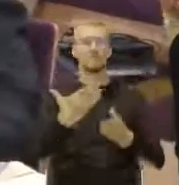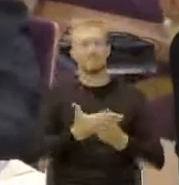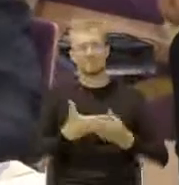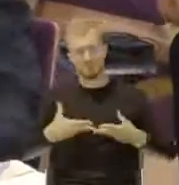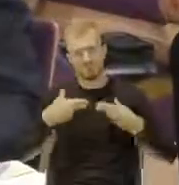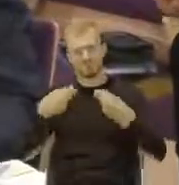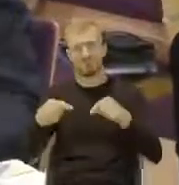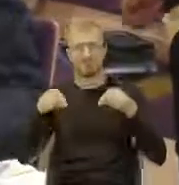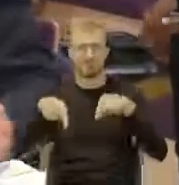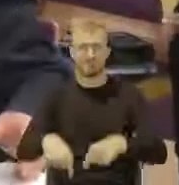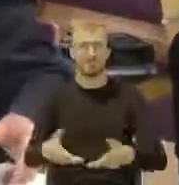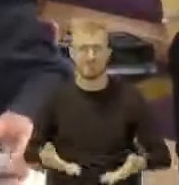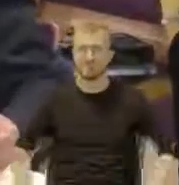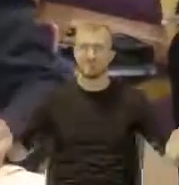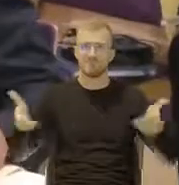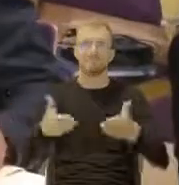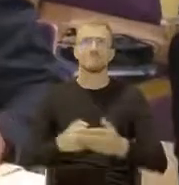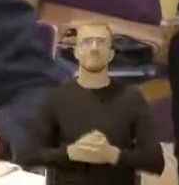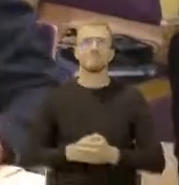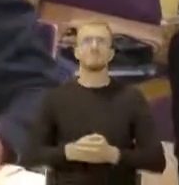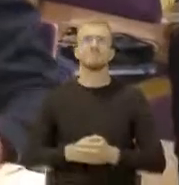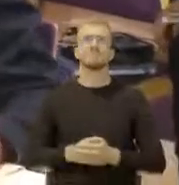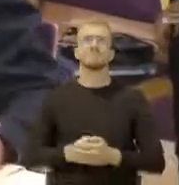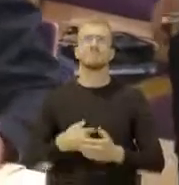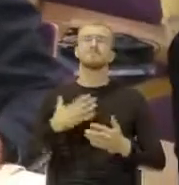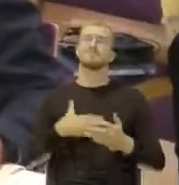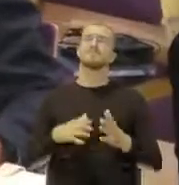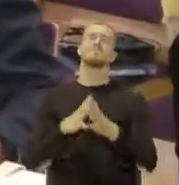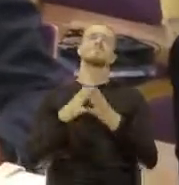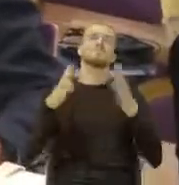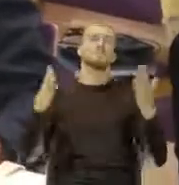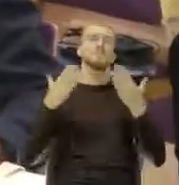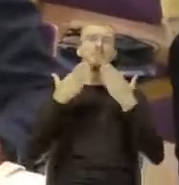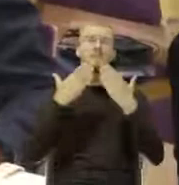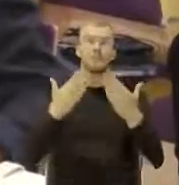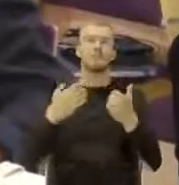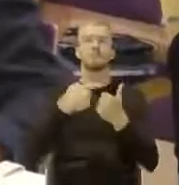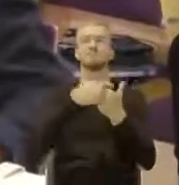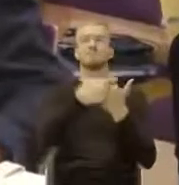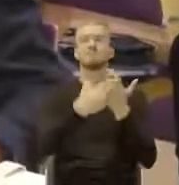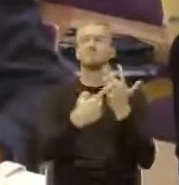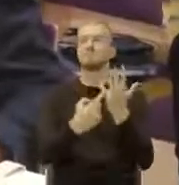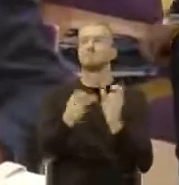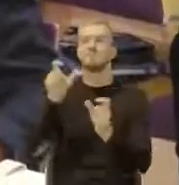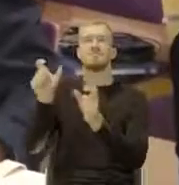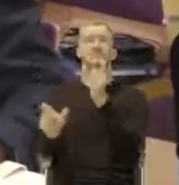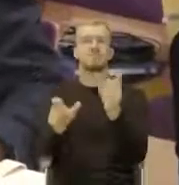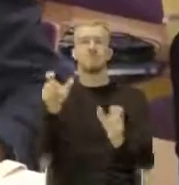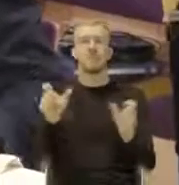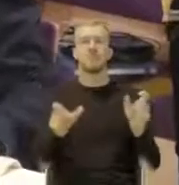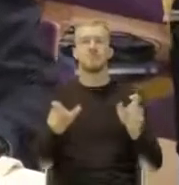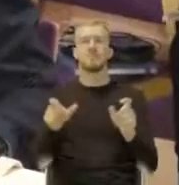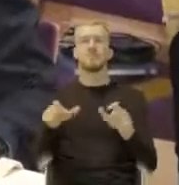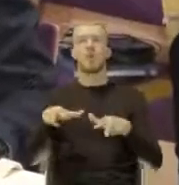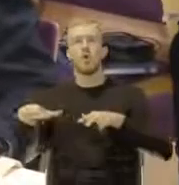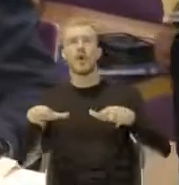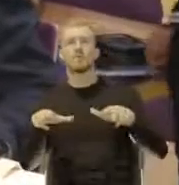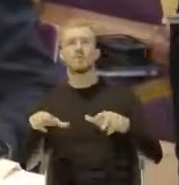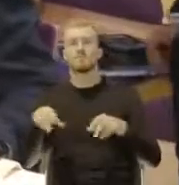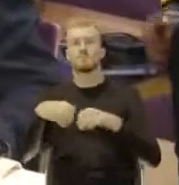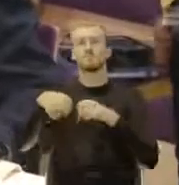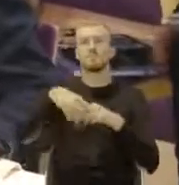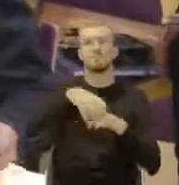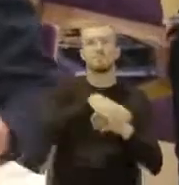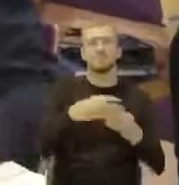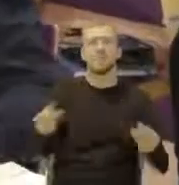convocatoria y crear conciencia en nuestro equipo de trabajo para participar de este importante foro mundial.